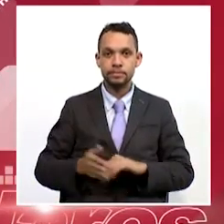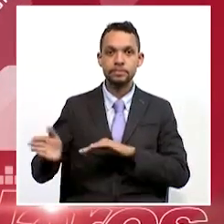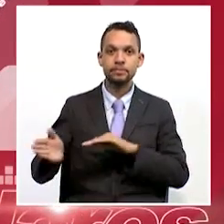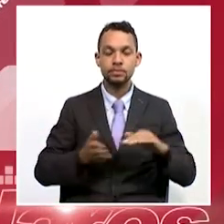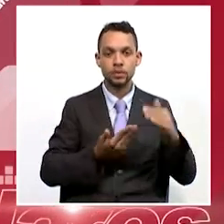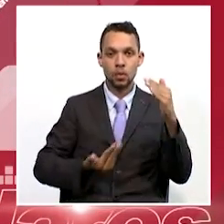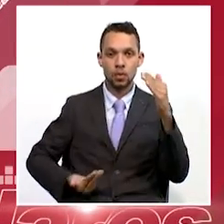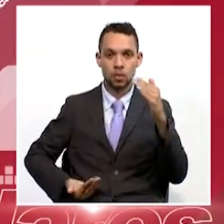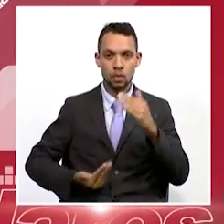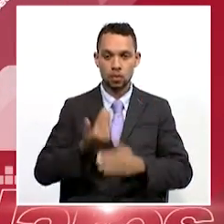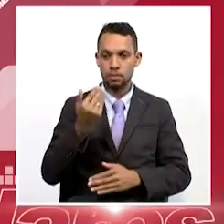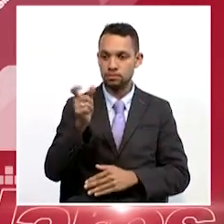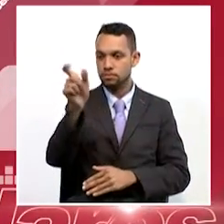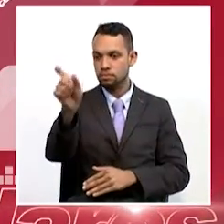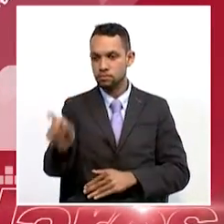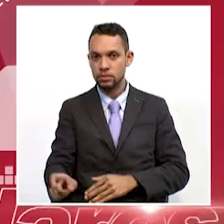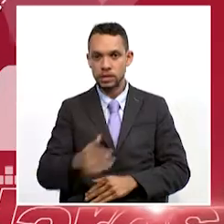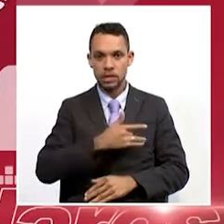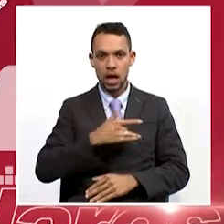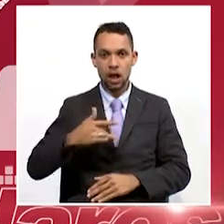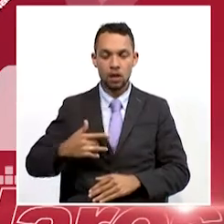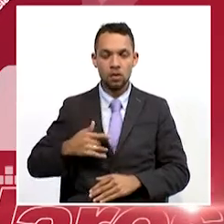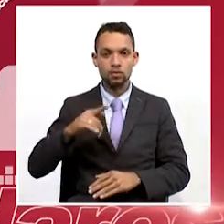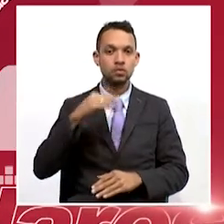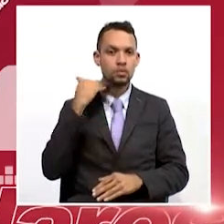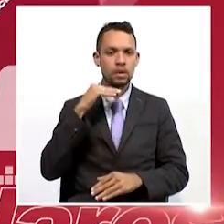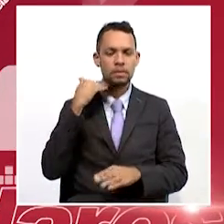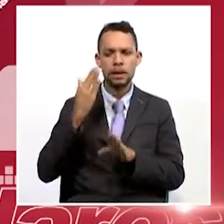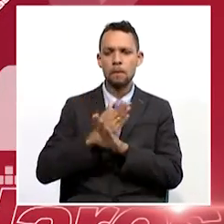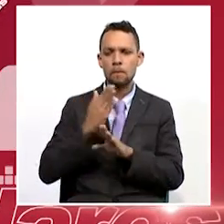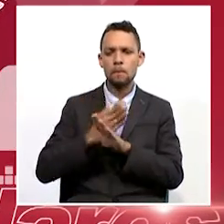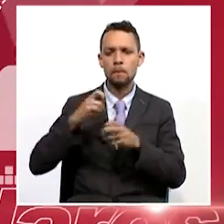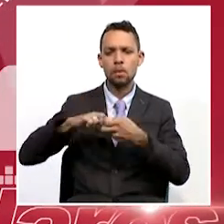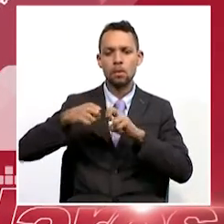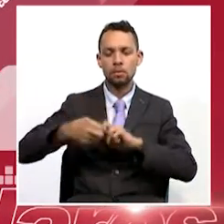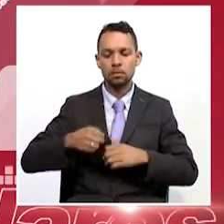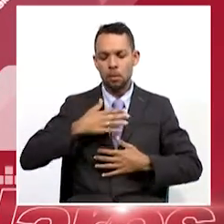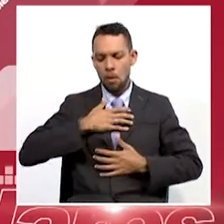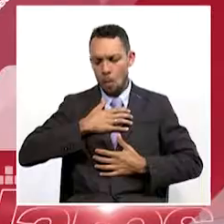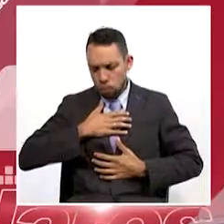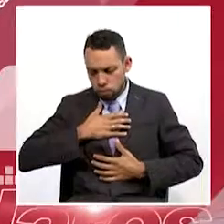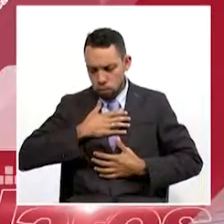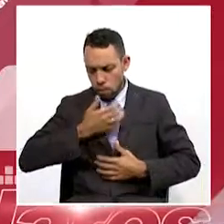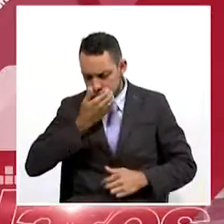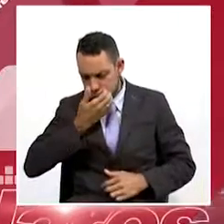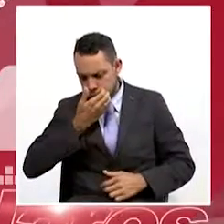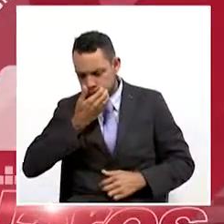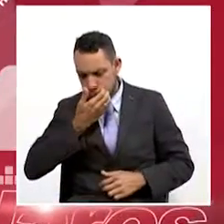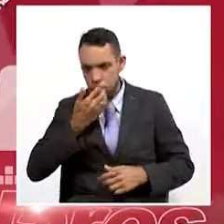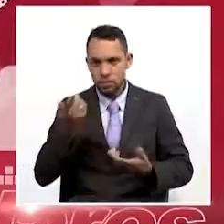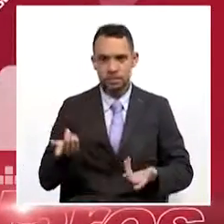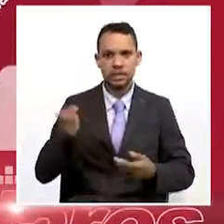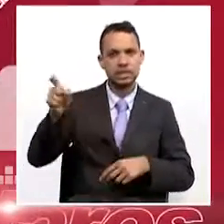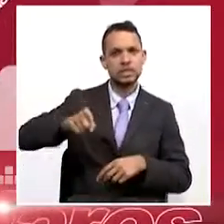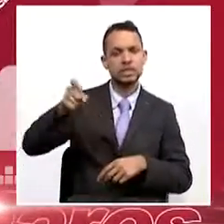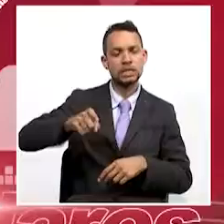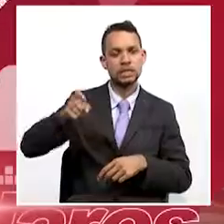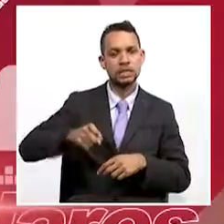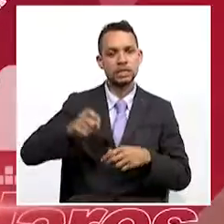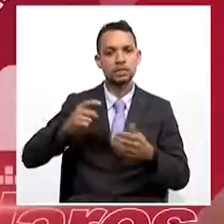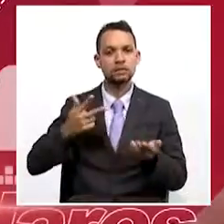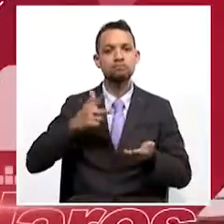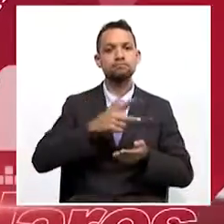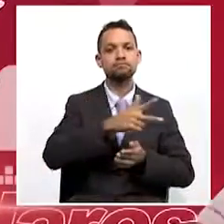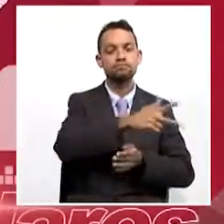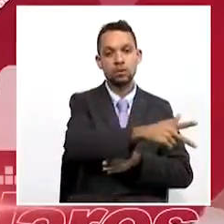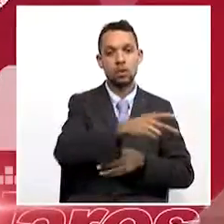Nuevo caso de negligencia en salud para una niña de Armenia. Tiene una afección pulmonar y está obligada a un traslado. La